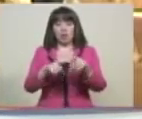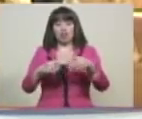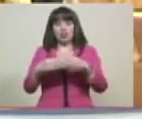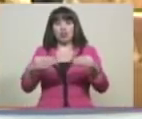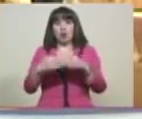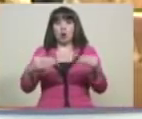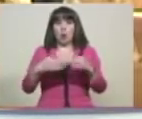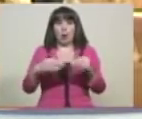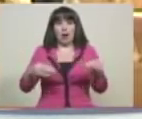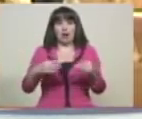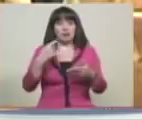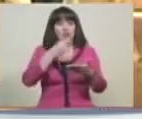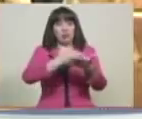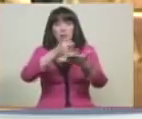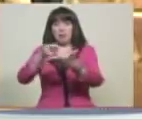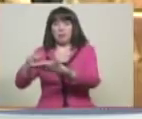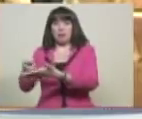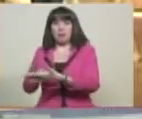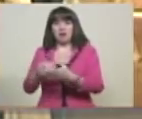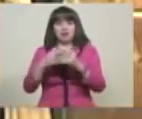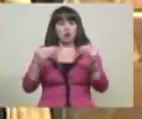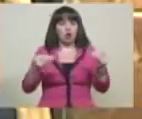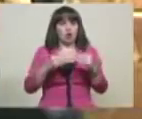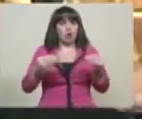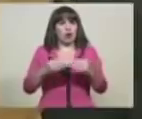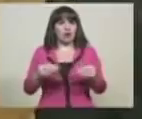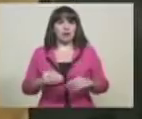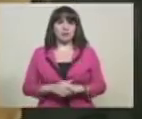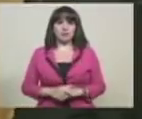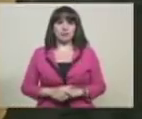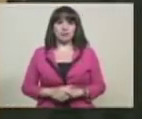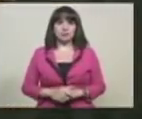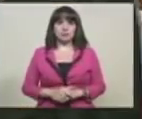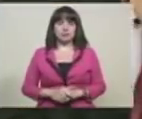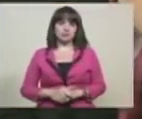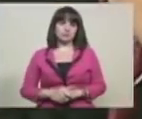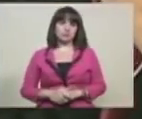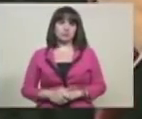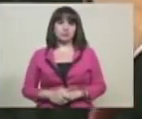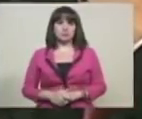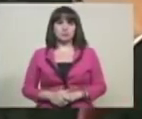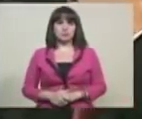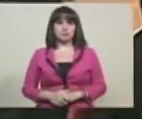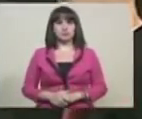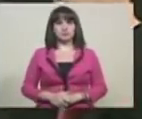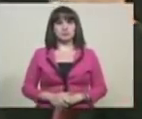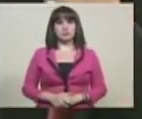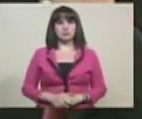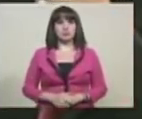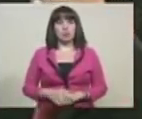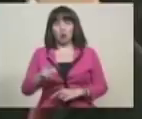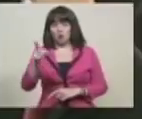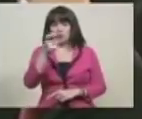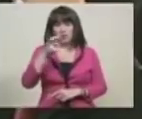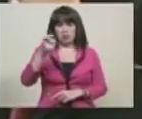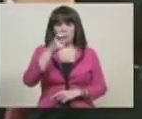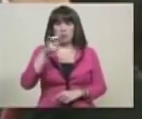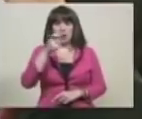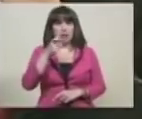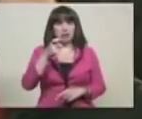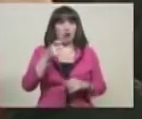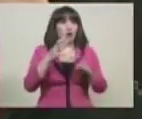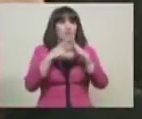una dolarización absolutamente criminal de todos los bienes y servicios del país. Lo que usted busque